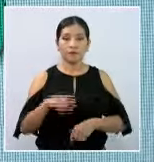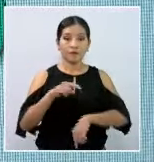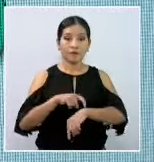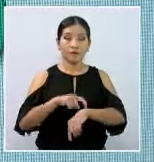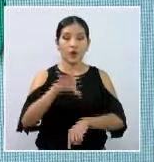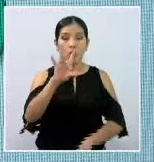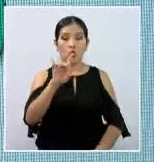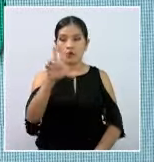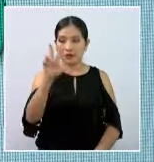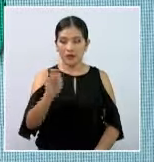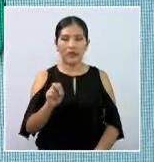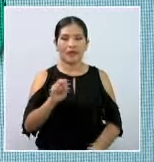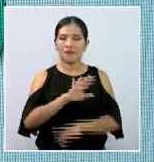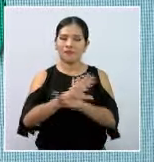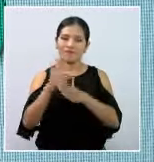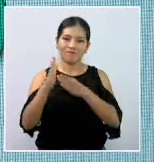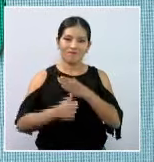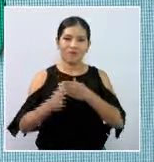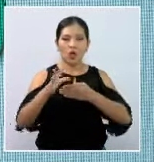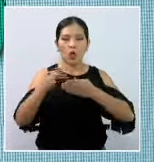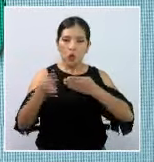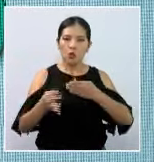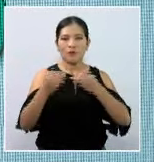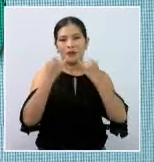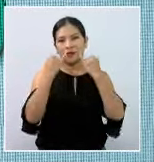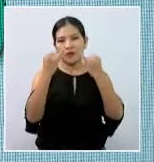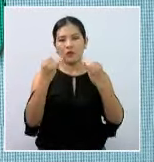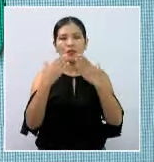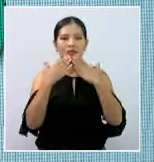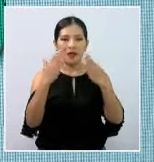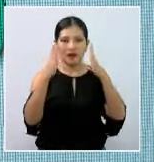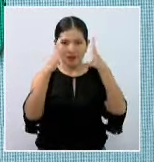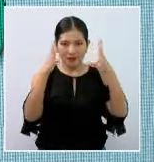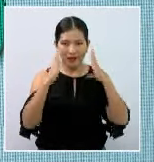Las 20:30, tiempo cumplido. Muchas gracias por su atención. Gracias por